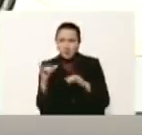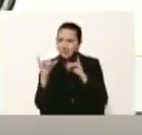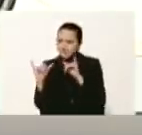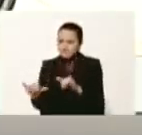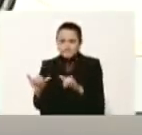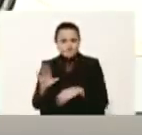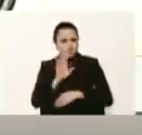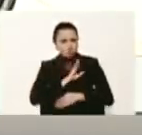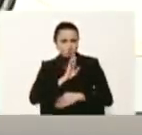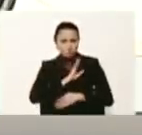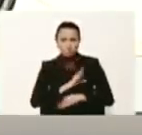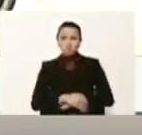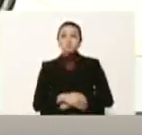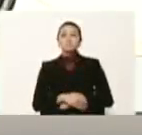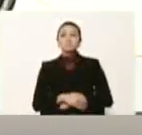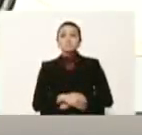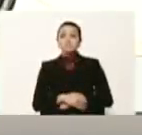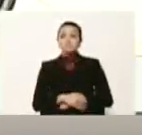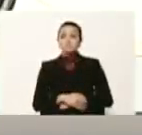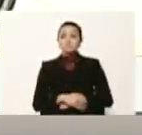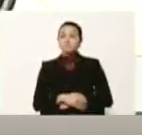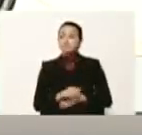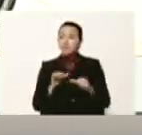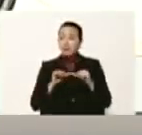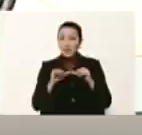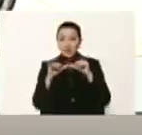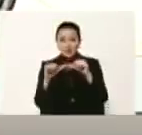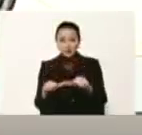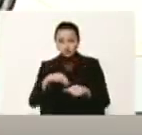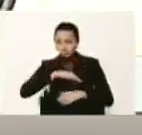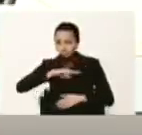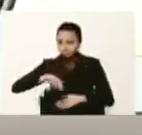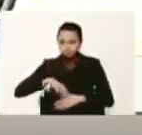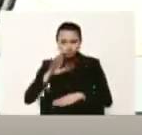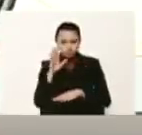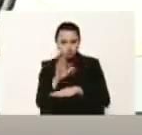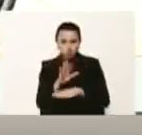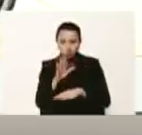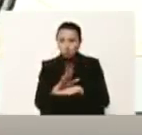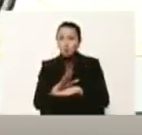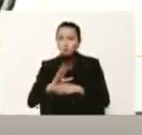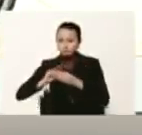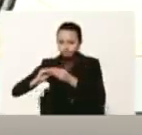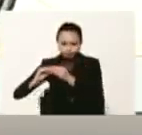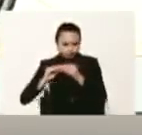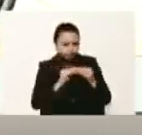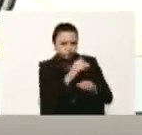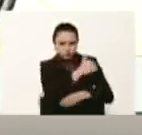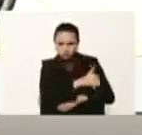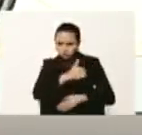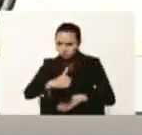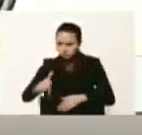serán espacios del pueblo, van a seguir nosotros protegiéndolos uno a uno.